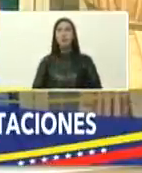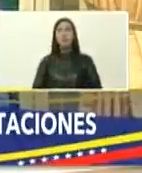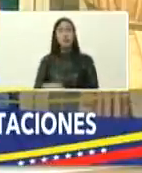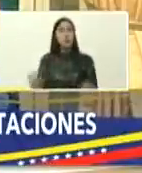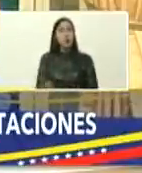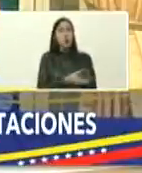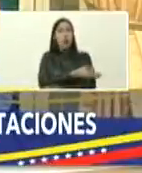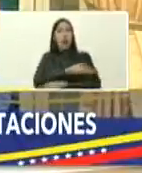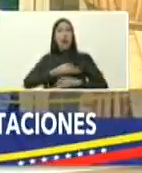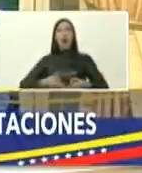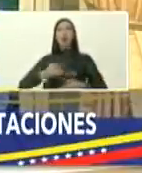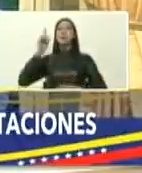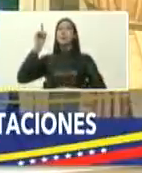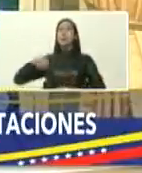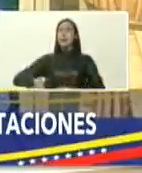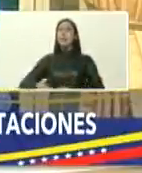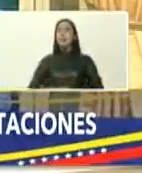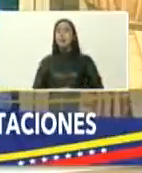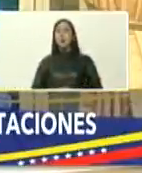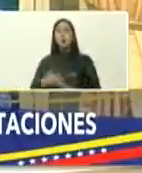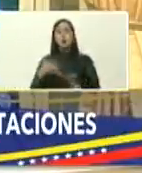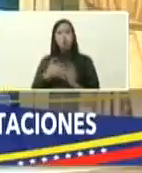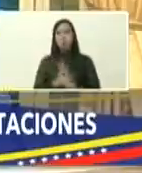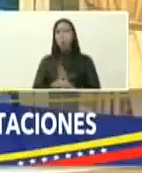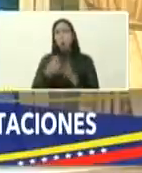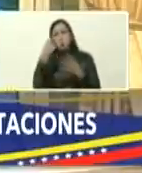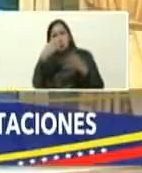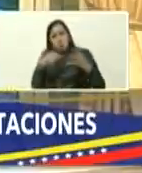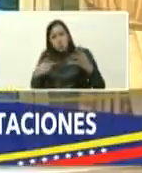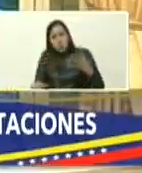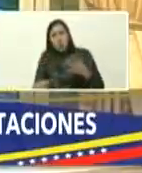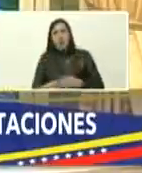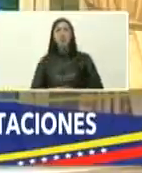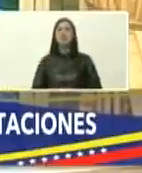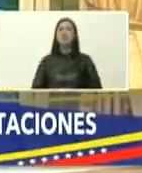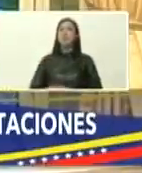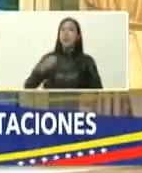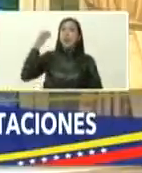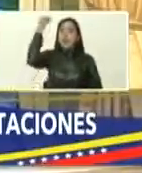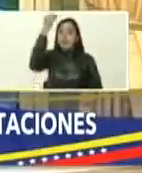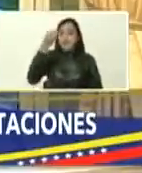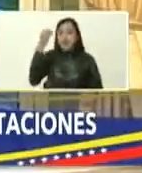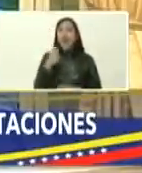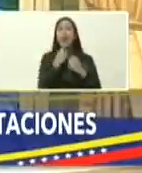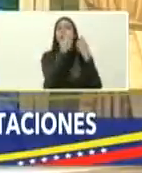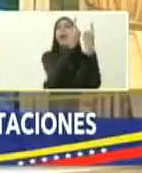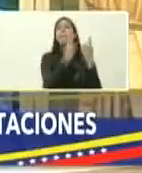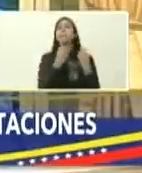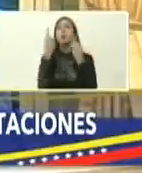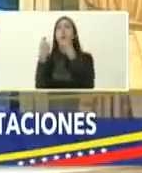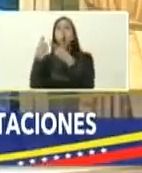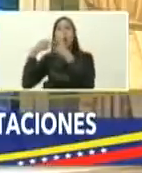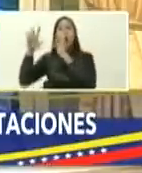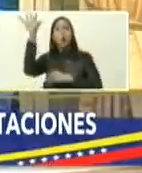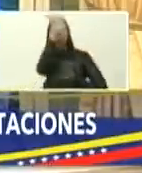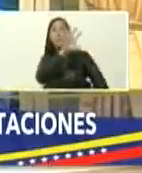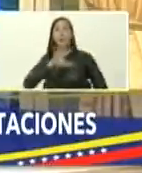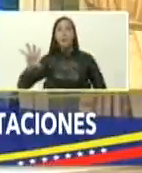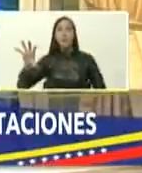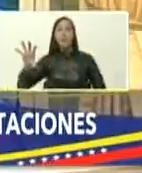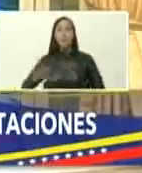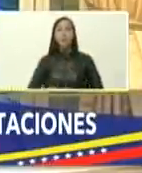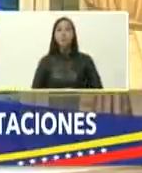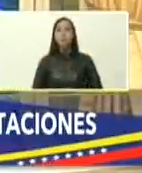calidad también, además de su cantidad, da para pensar en la exportación.